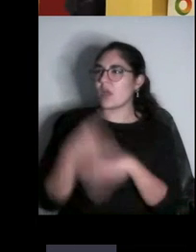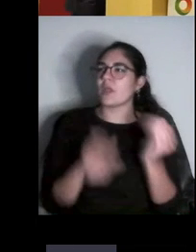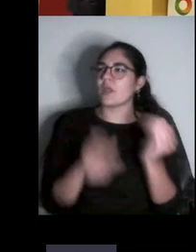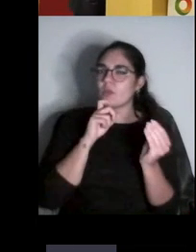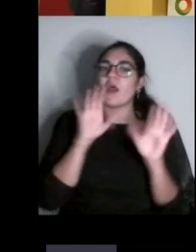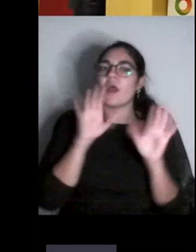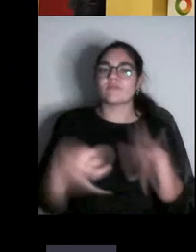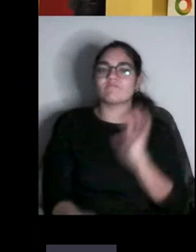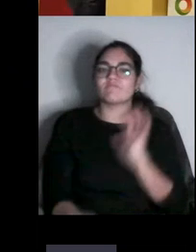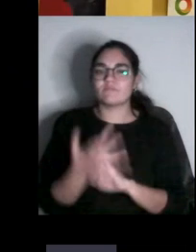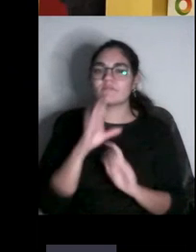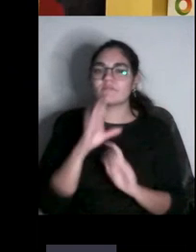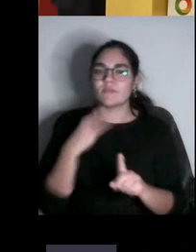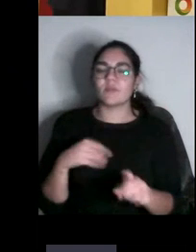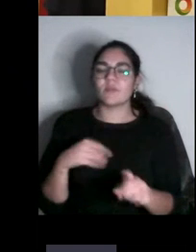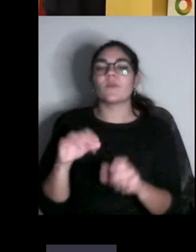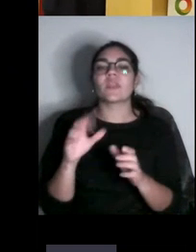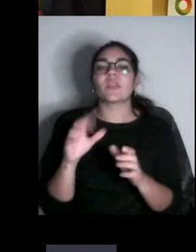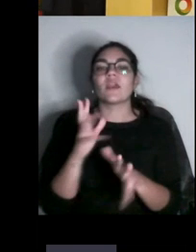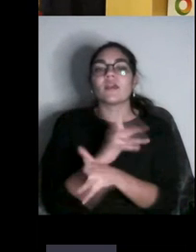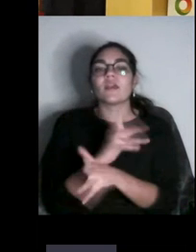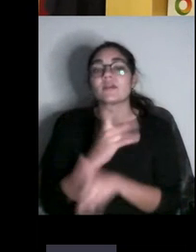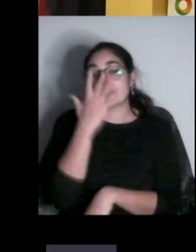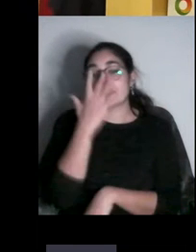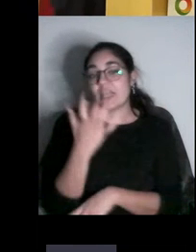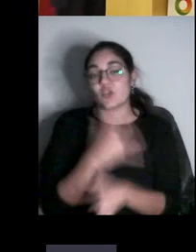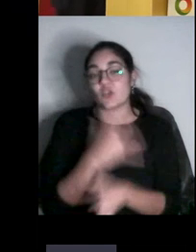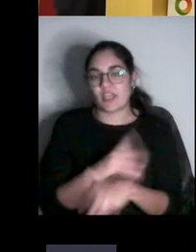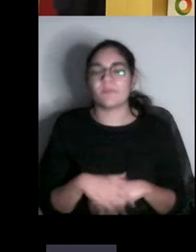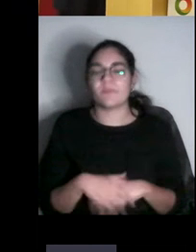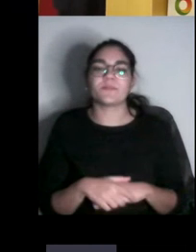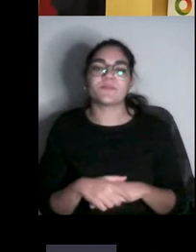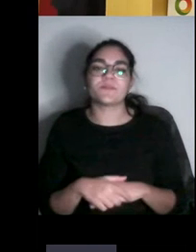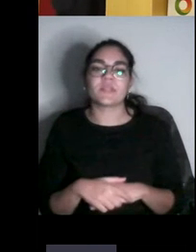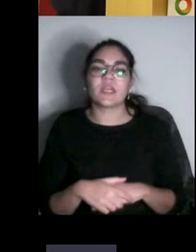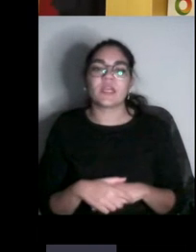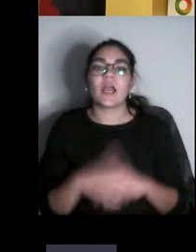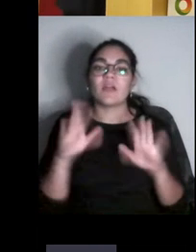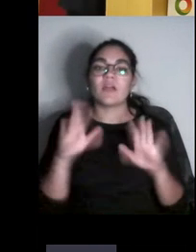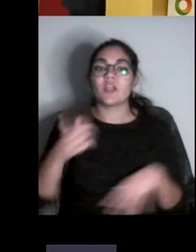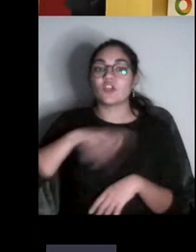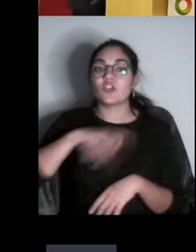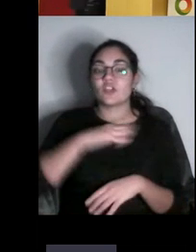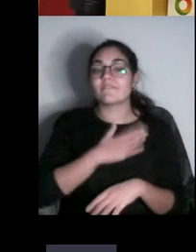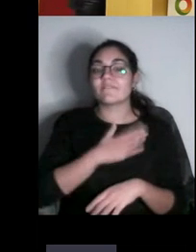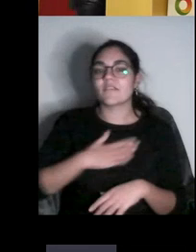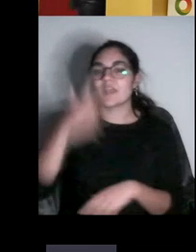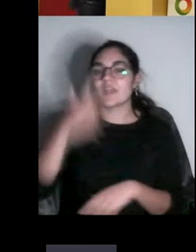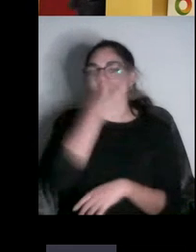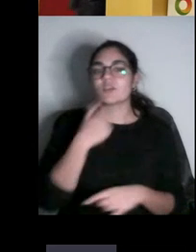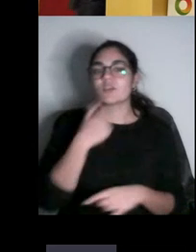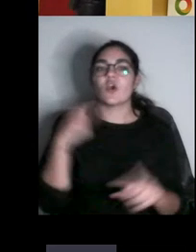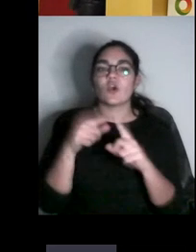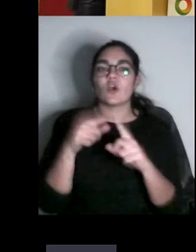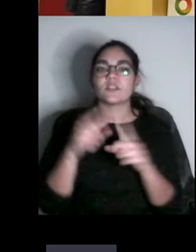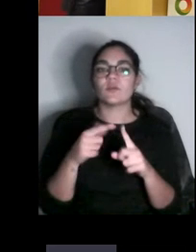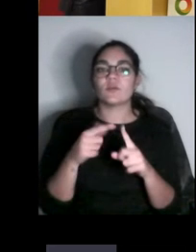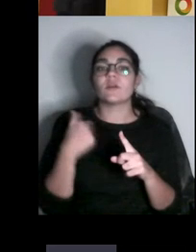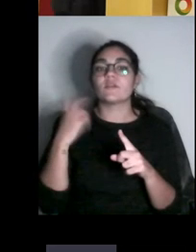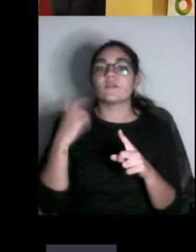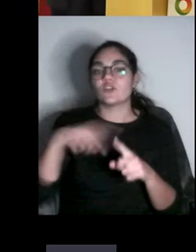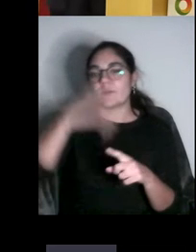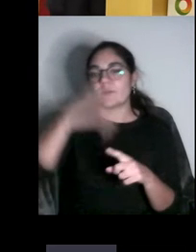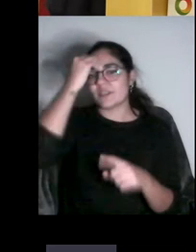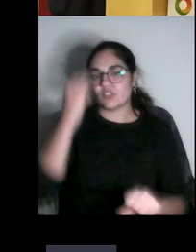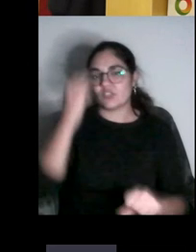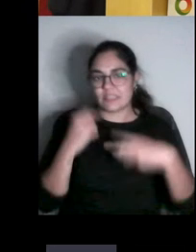game las hipótesis con el objetivo de motivar y mejorar la atención fueron presas que nos planteamos